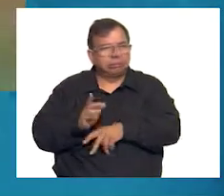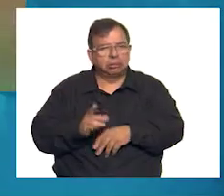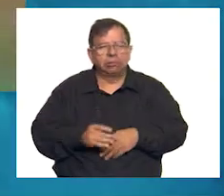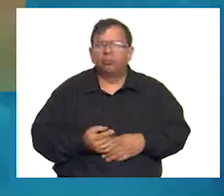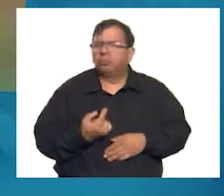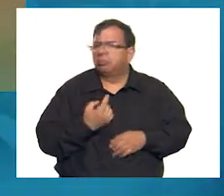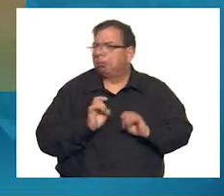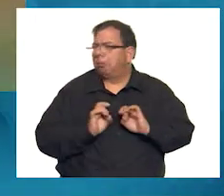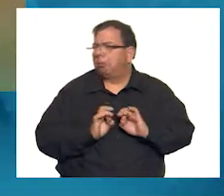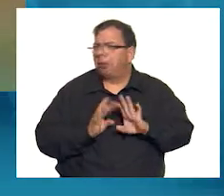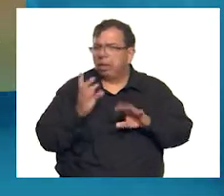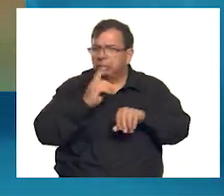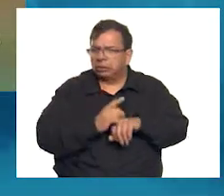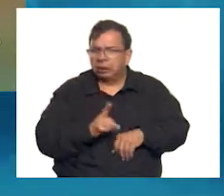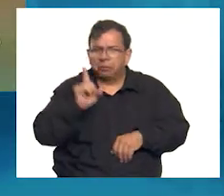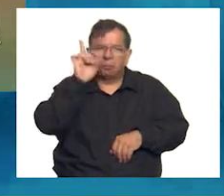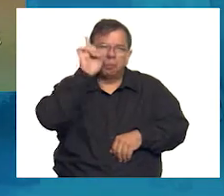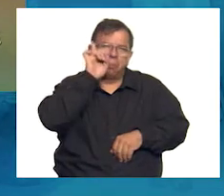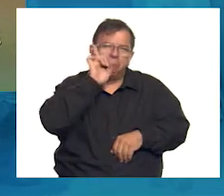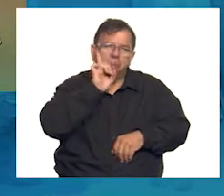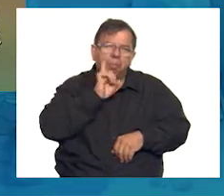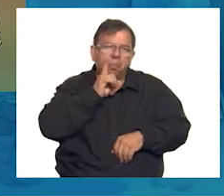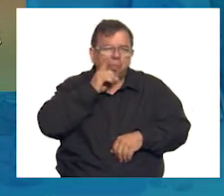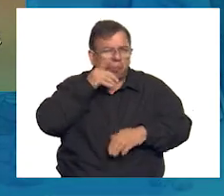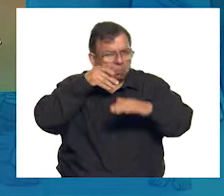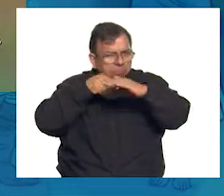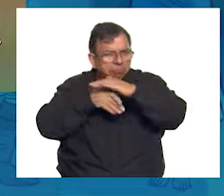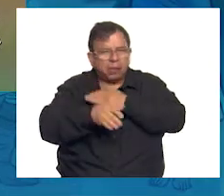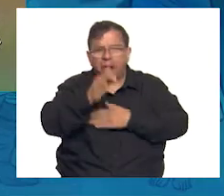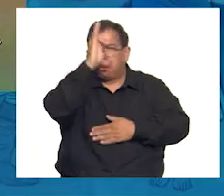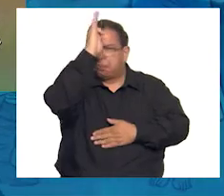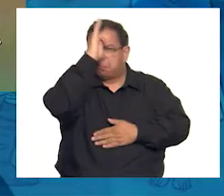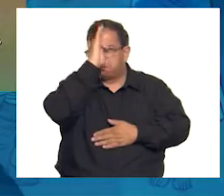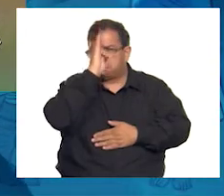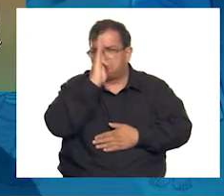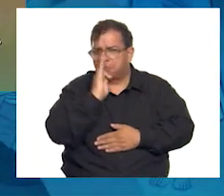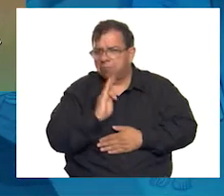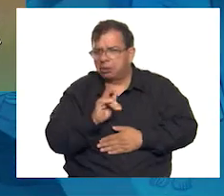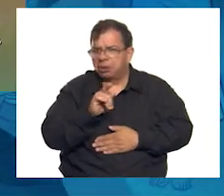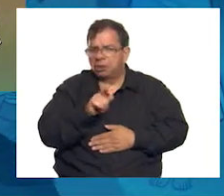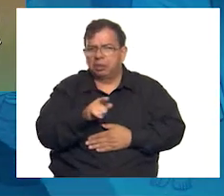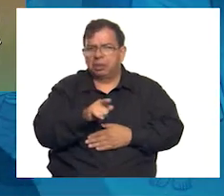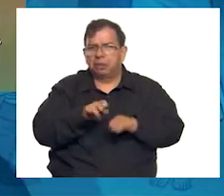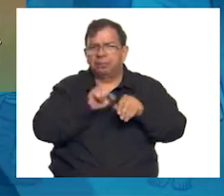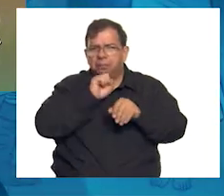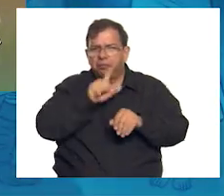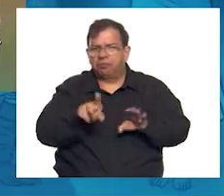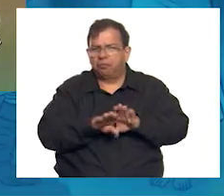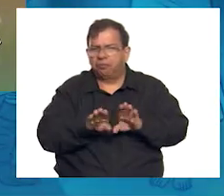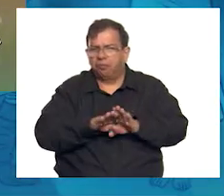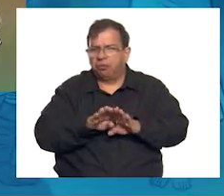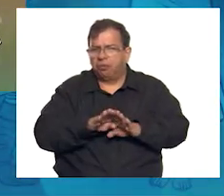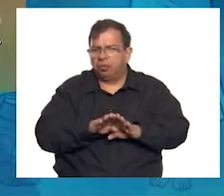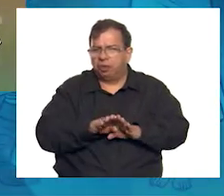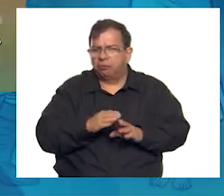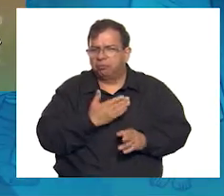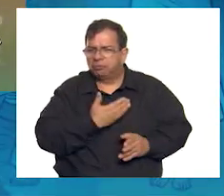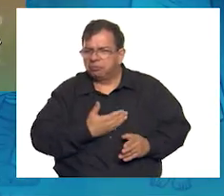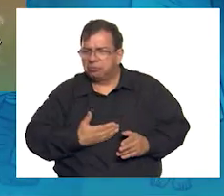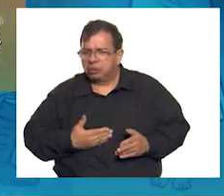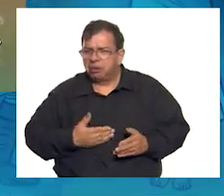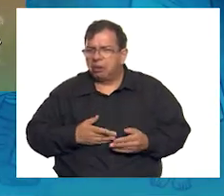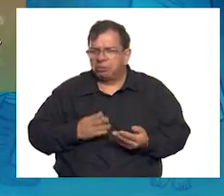día cualquiera, la mulata fue a misa el mismo día en el que fue el alcalde a la